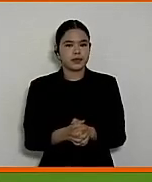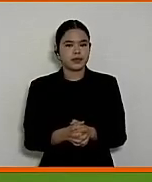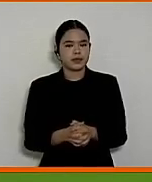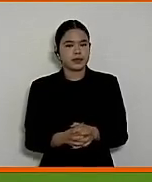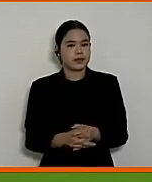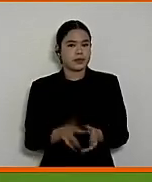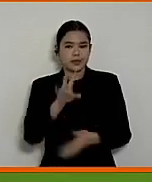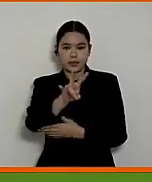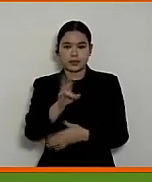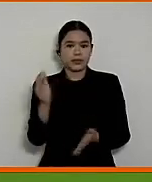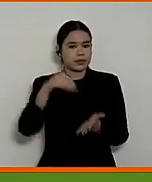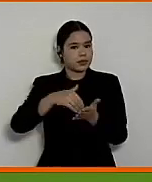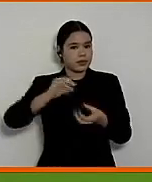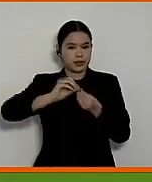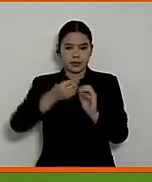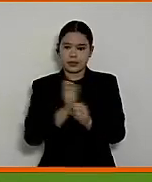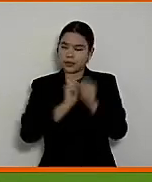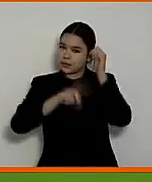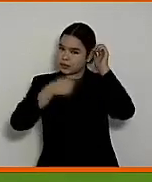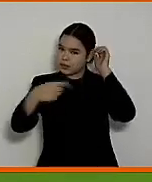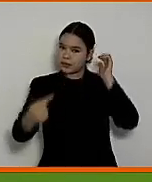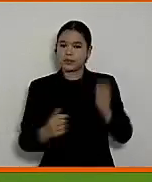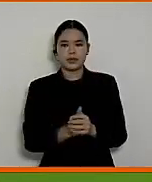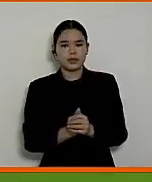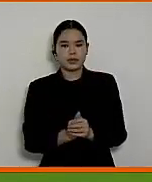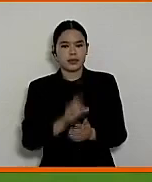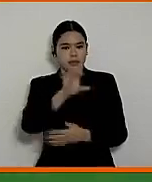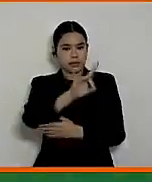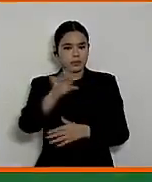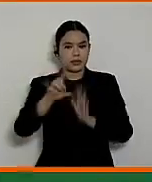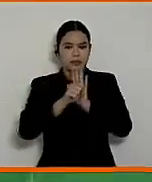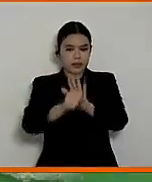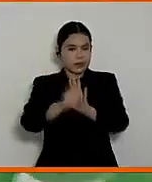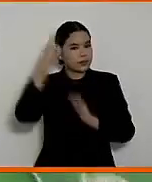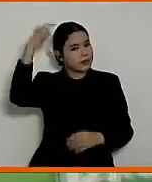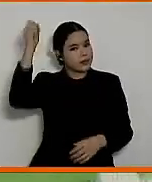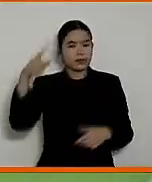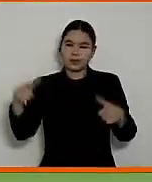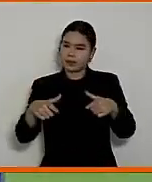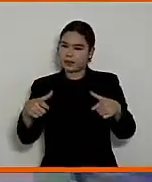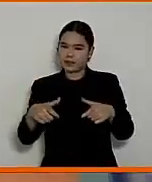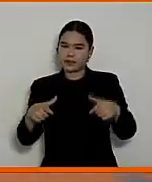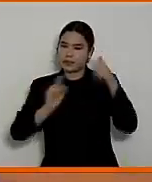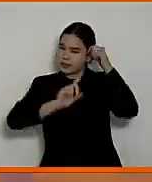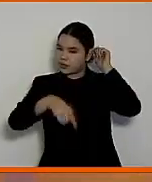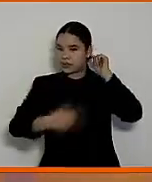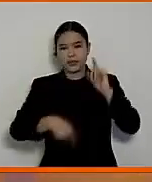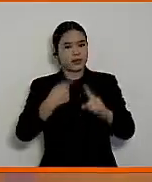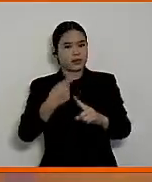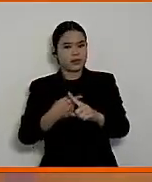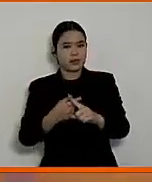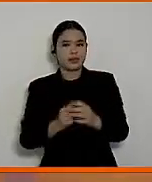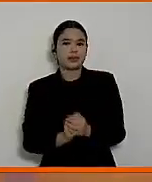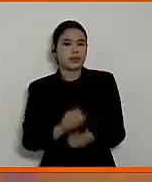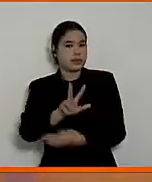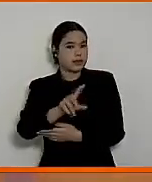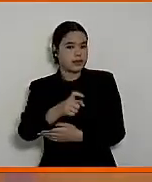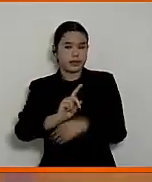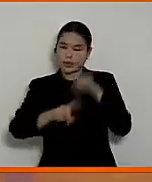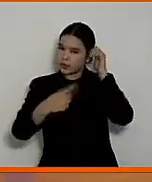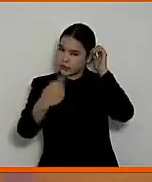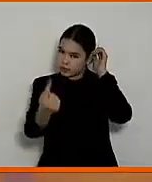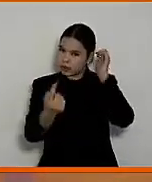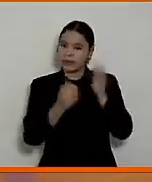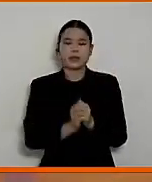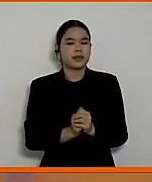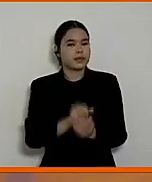Este es el 7. El número favorecido para diario es el 88 con su símbolo de sueños, platos. Para MultiX 3X y para más